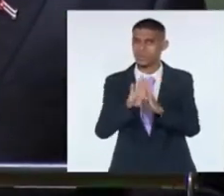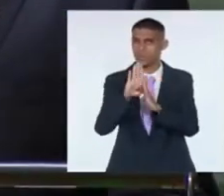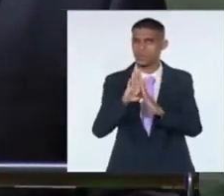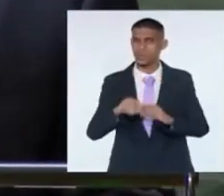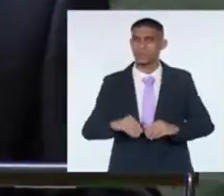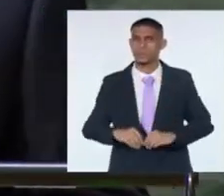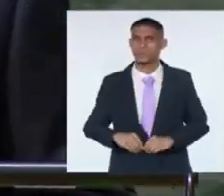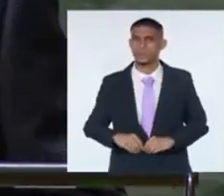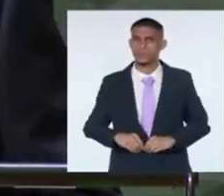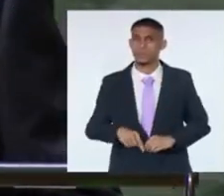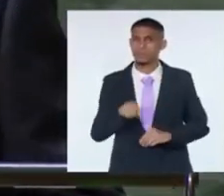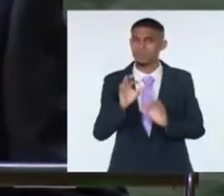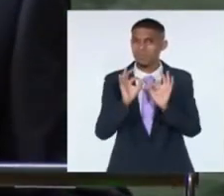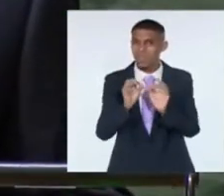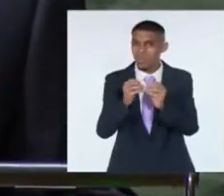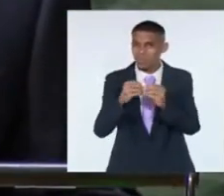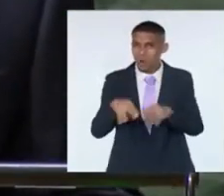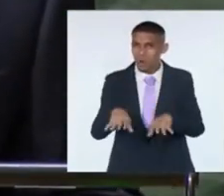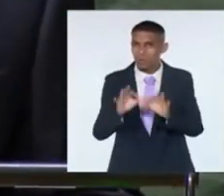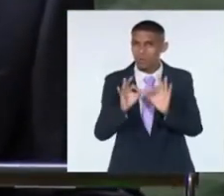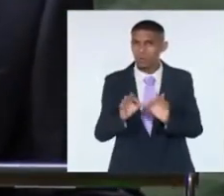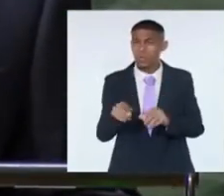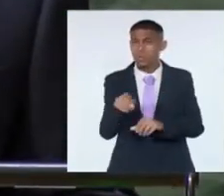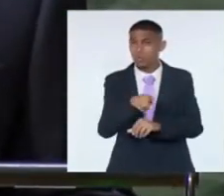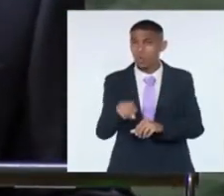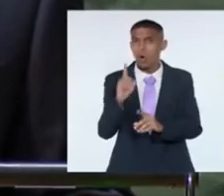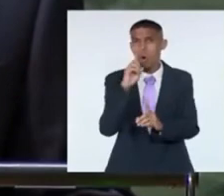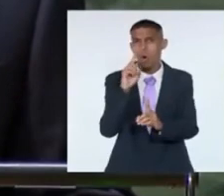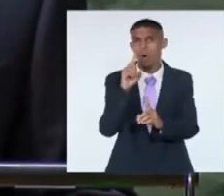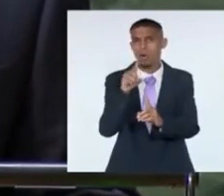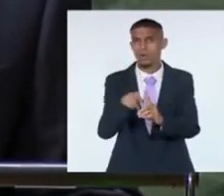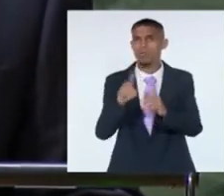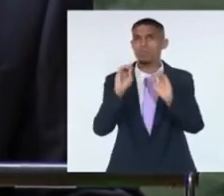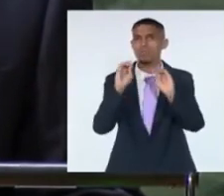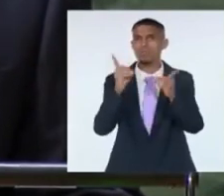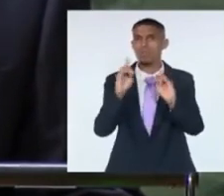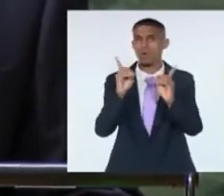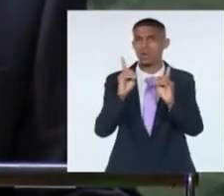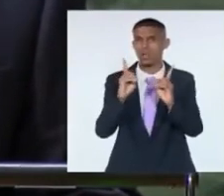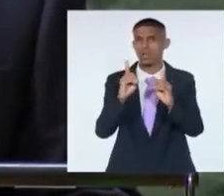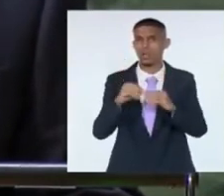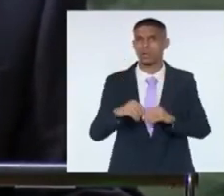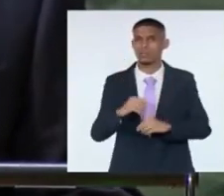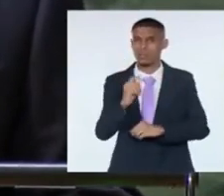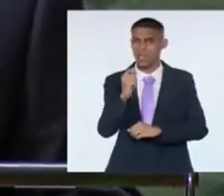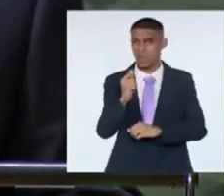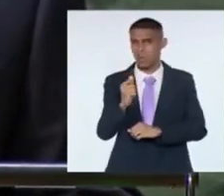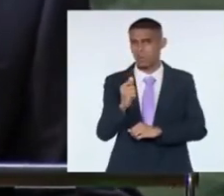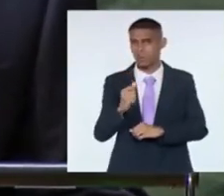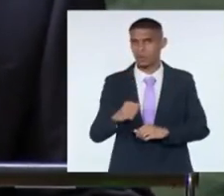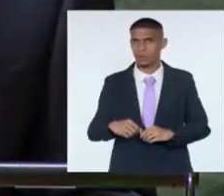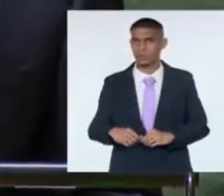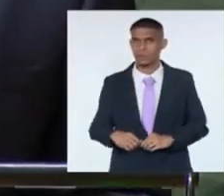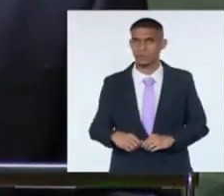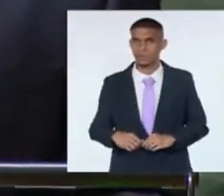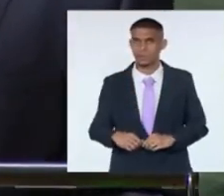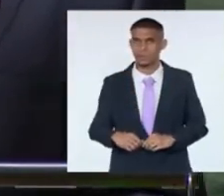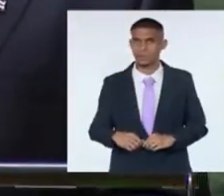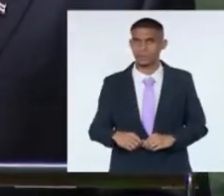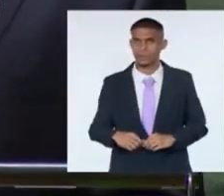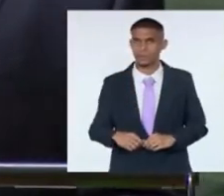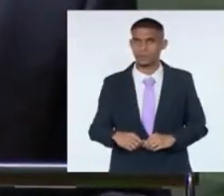Esa es la naturaleza y esos son los objetivos de la política de coerción económica y máxima presión